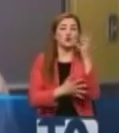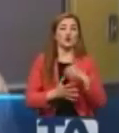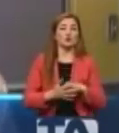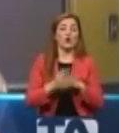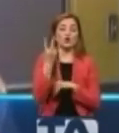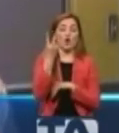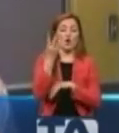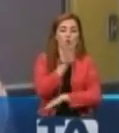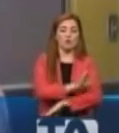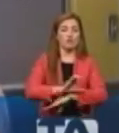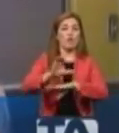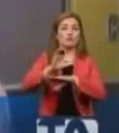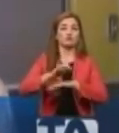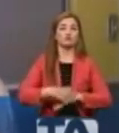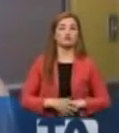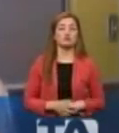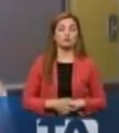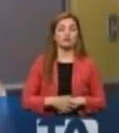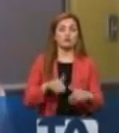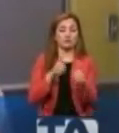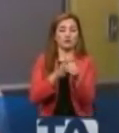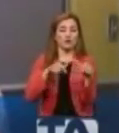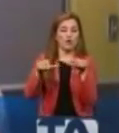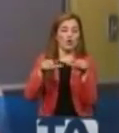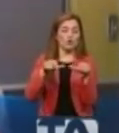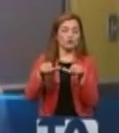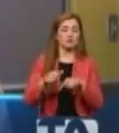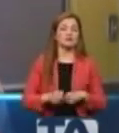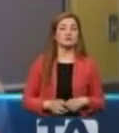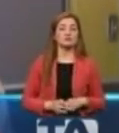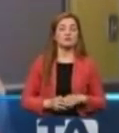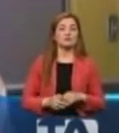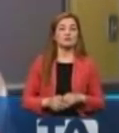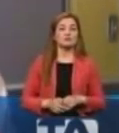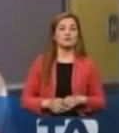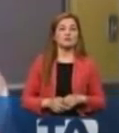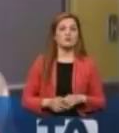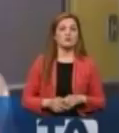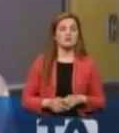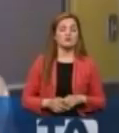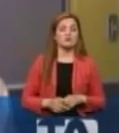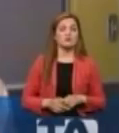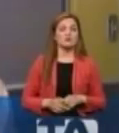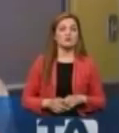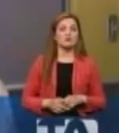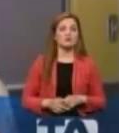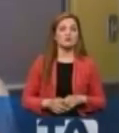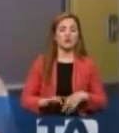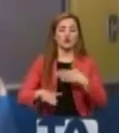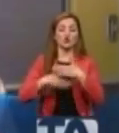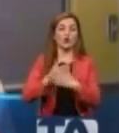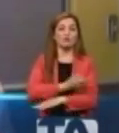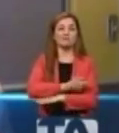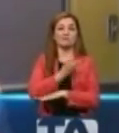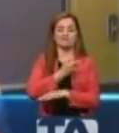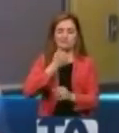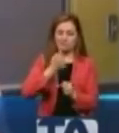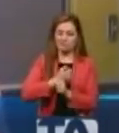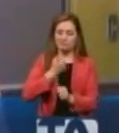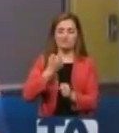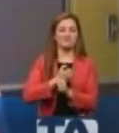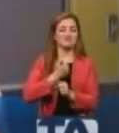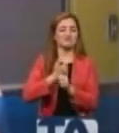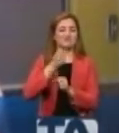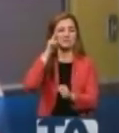dos bosques que se encontraban aledaños a estos pajonales. Es por eso que nosotros todos los días hemos venido trabajando